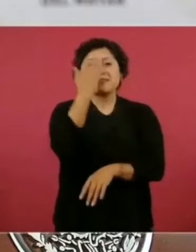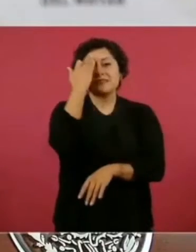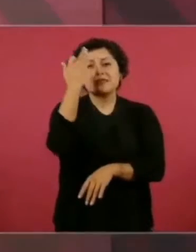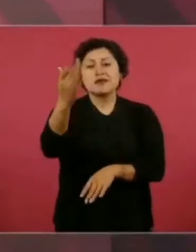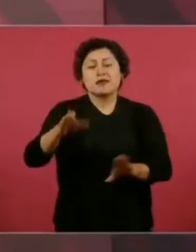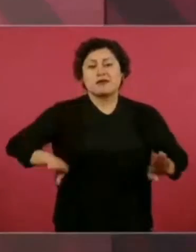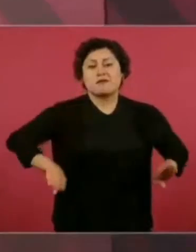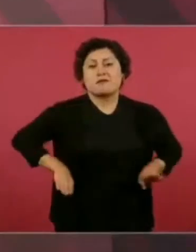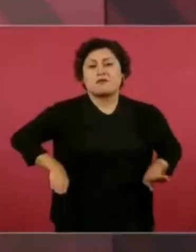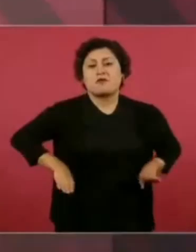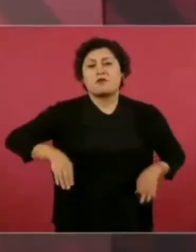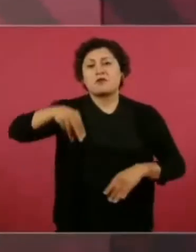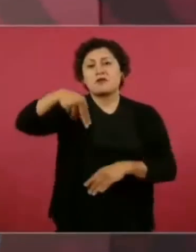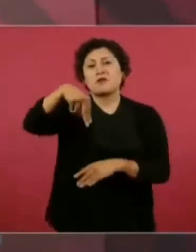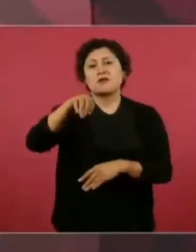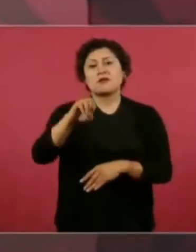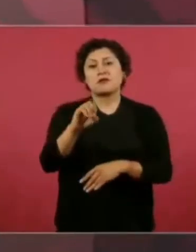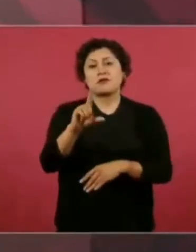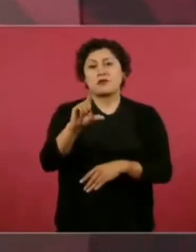Desempleo,